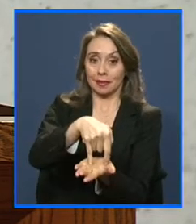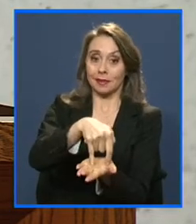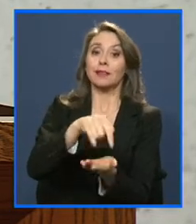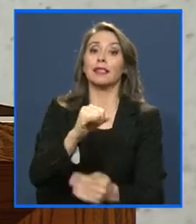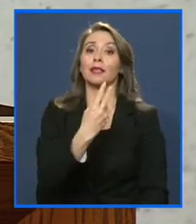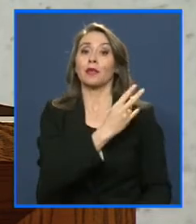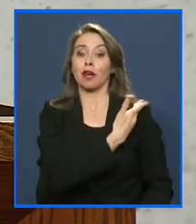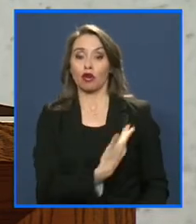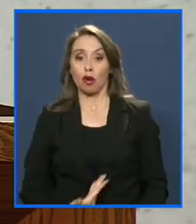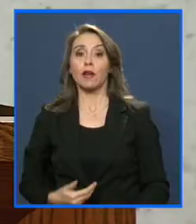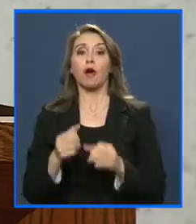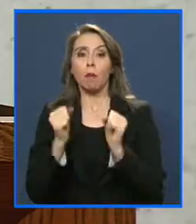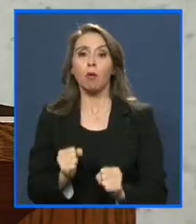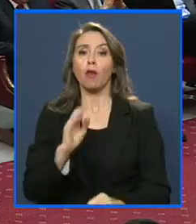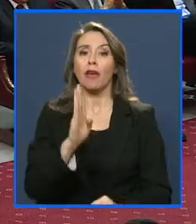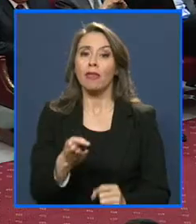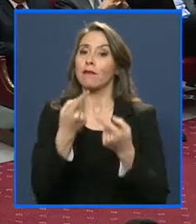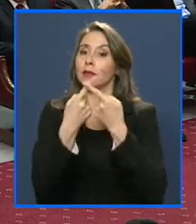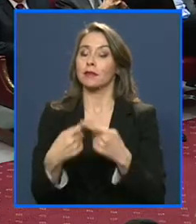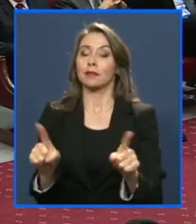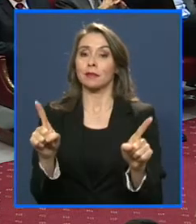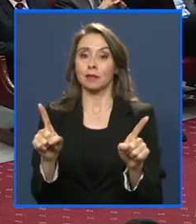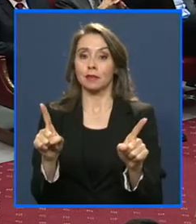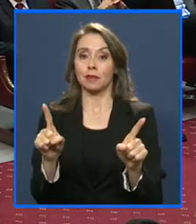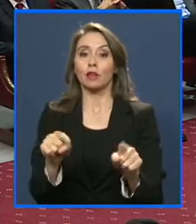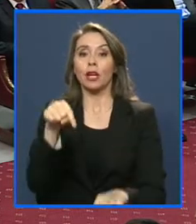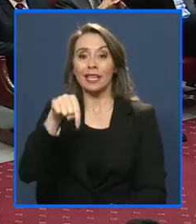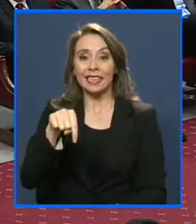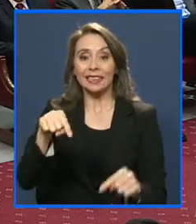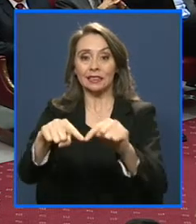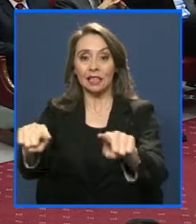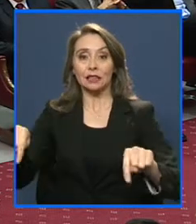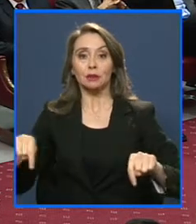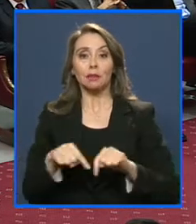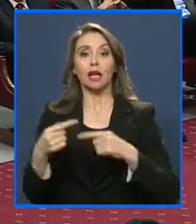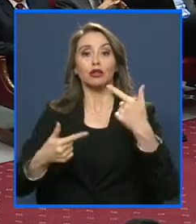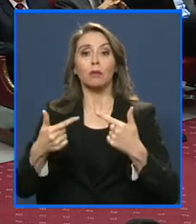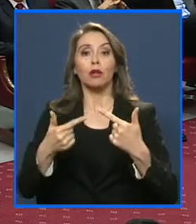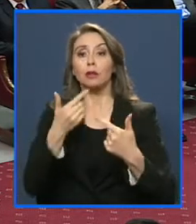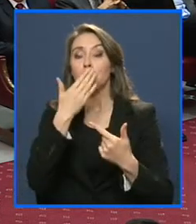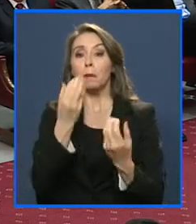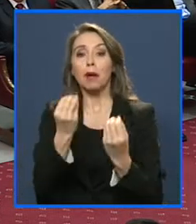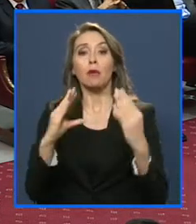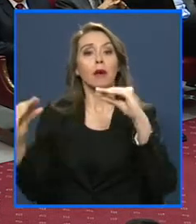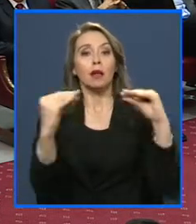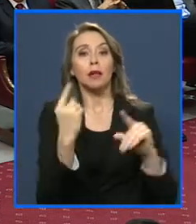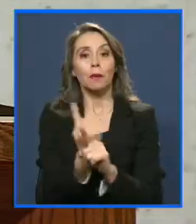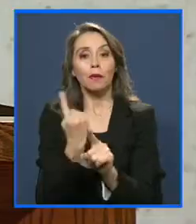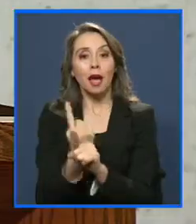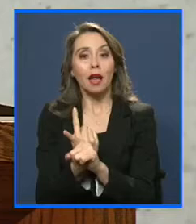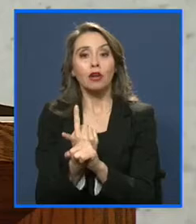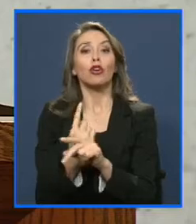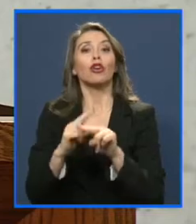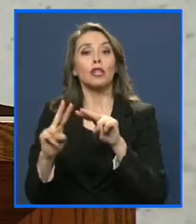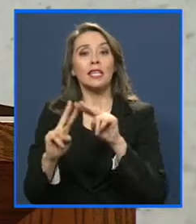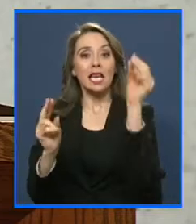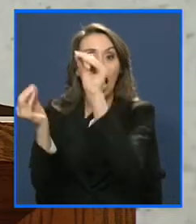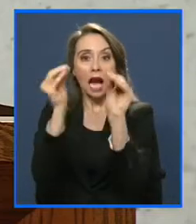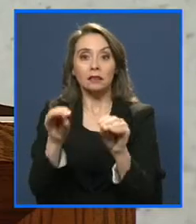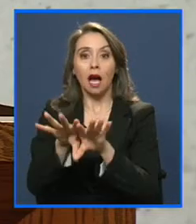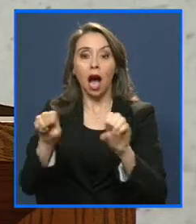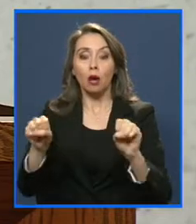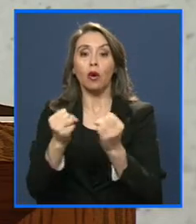puede y debe ser distinto este es el espacio político privilegiado para el diálogo y la construcción de acuerdos amplios